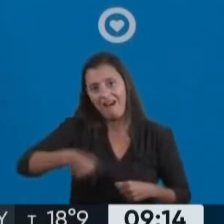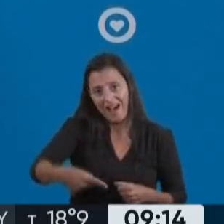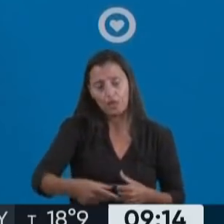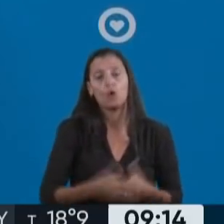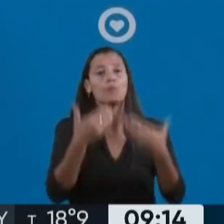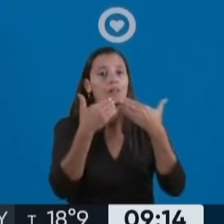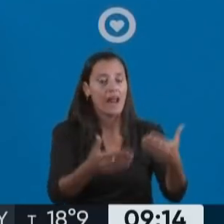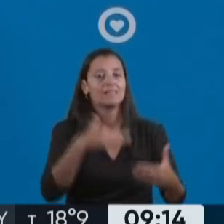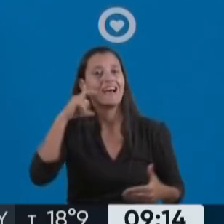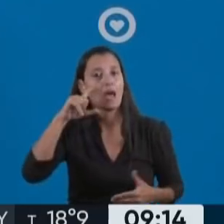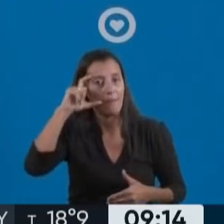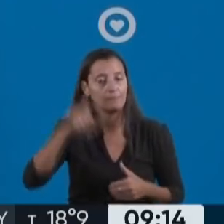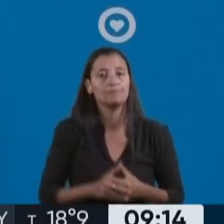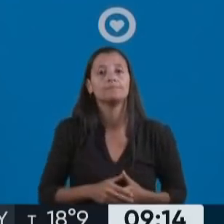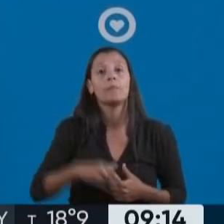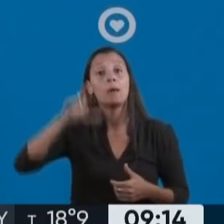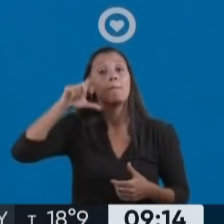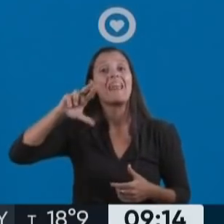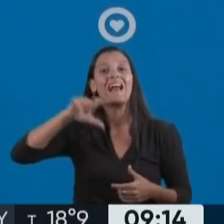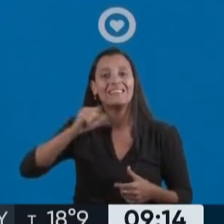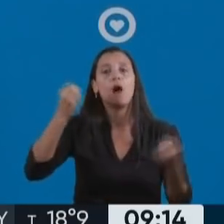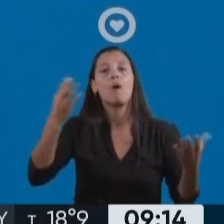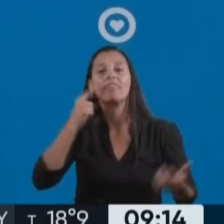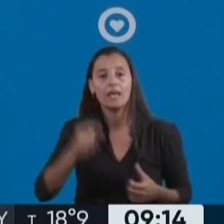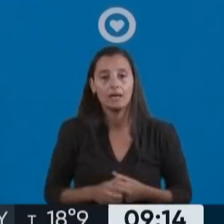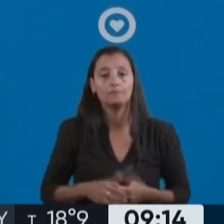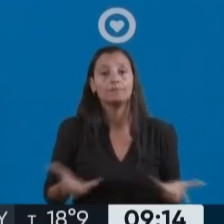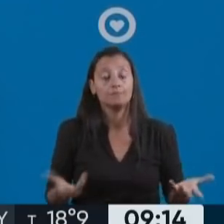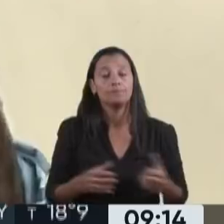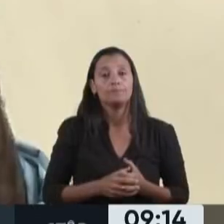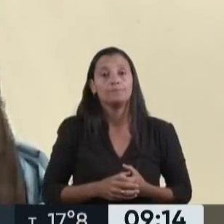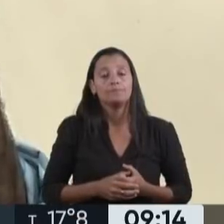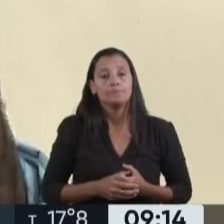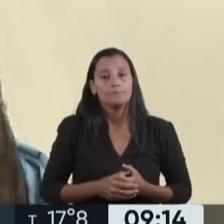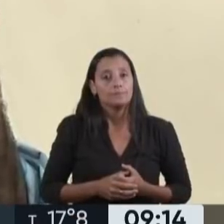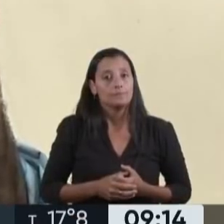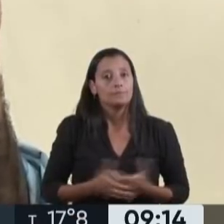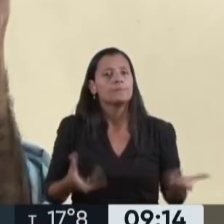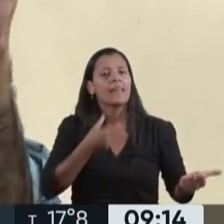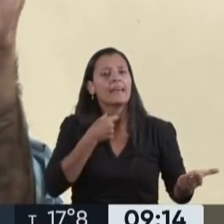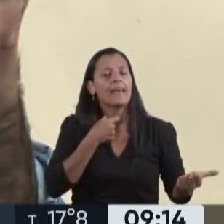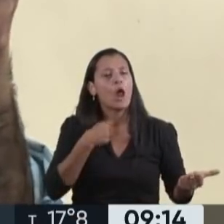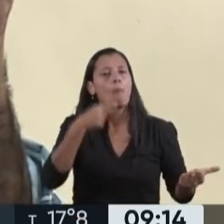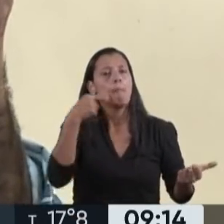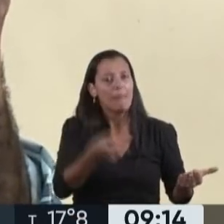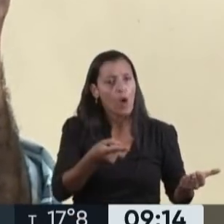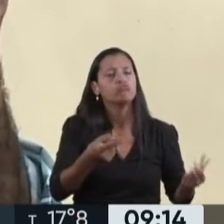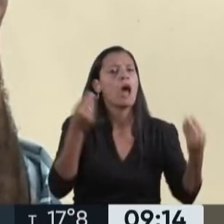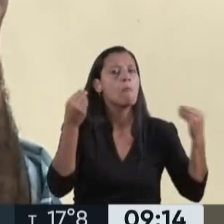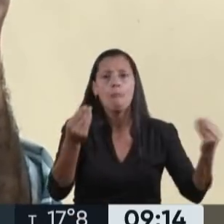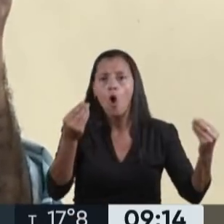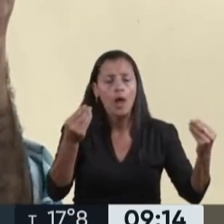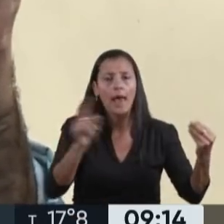Jaime. Juan Pablo Peralta, buen día. Hola, Gabriela, para FM Concierto. Quería consultarla por qué no se